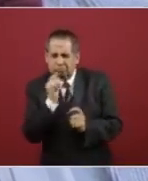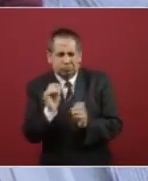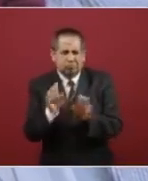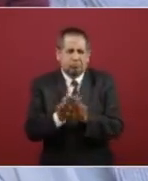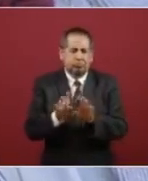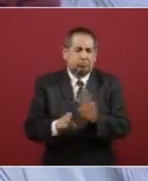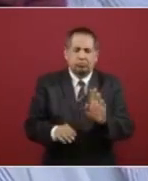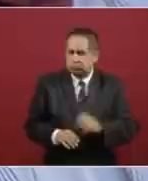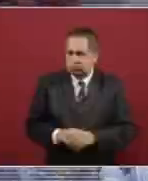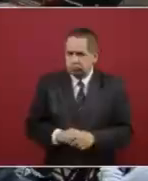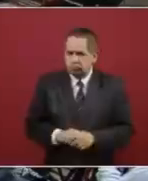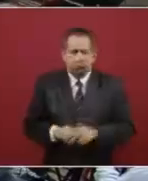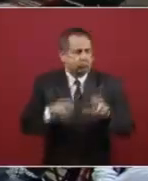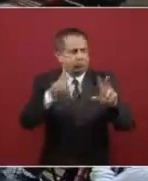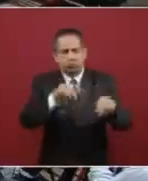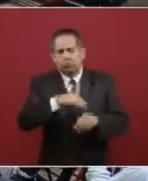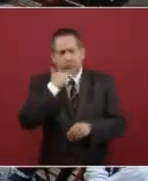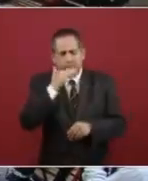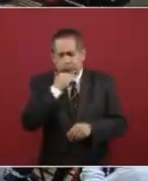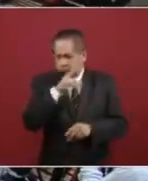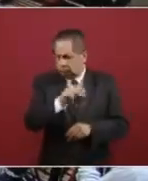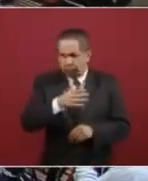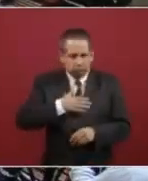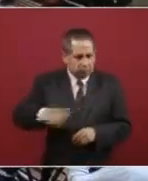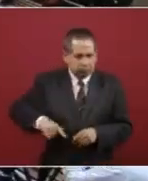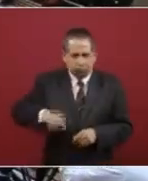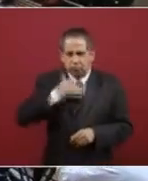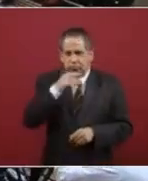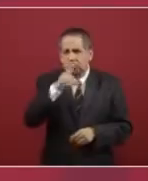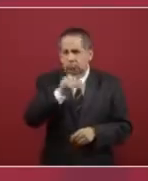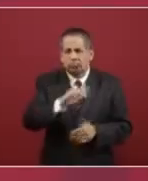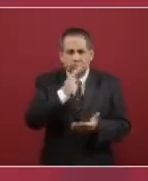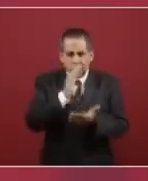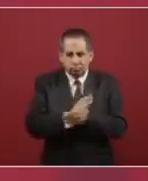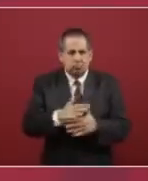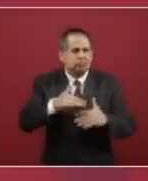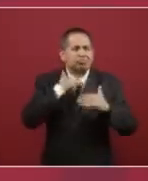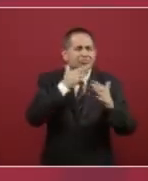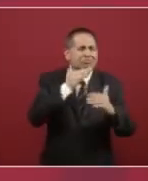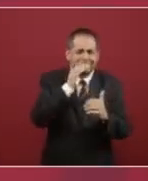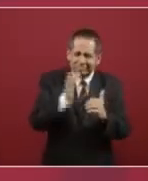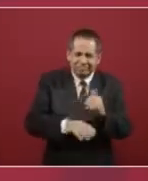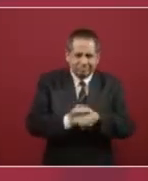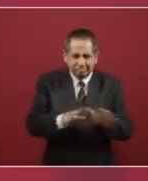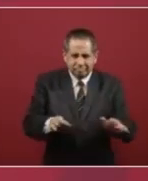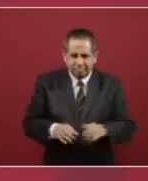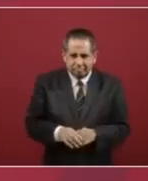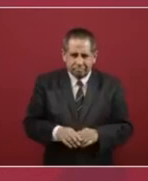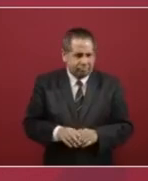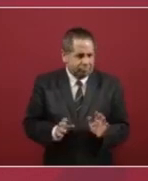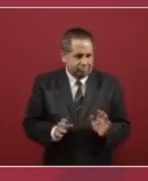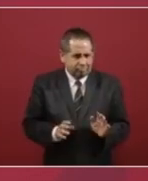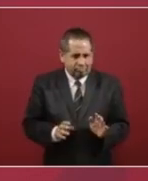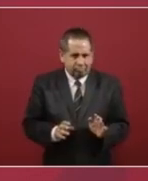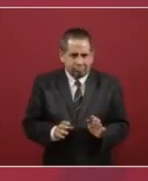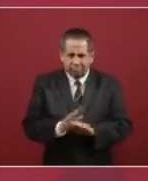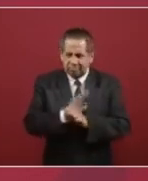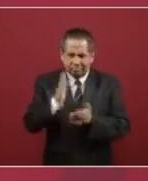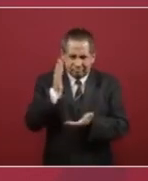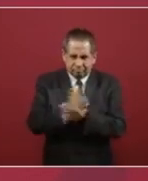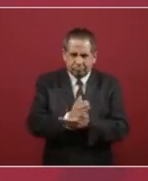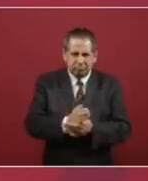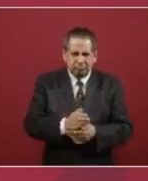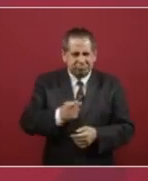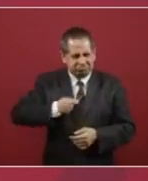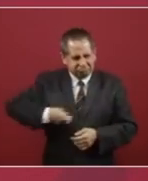Gracias. No va a haber corrupción en mi gobierno. Se va a acabar la corrupción y la impunidad. Me